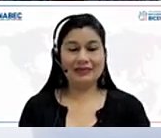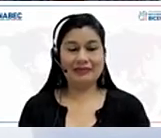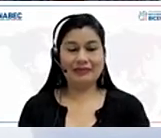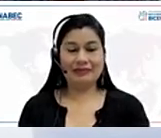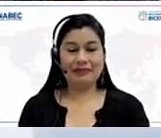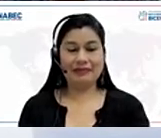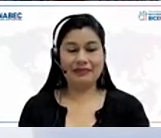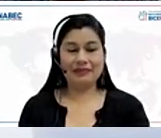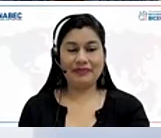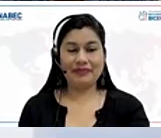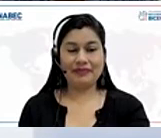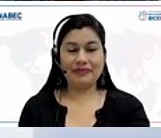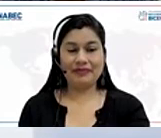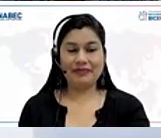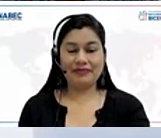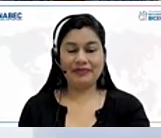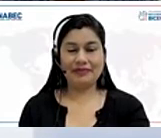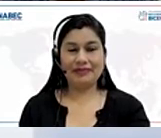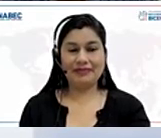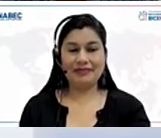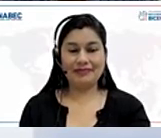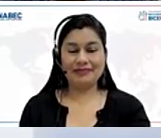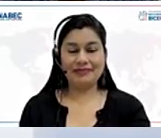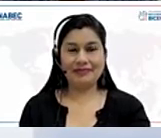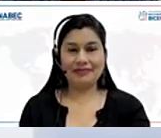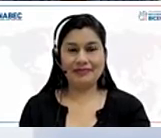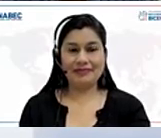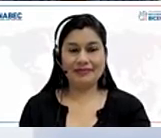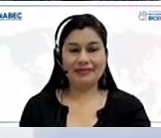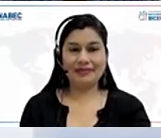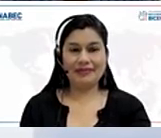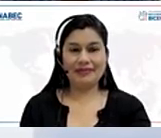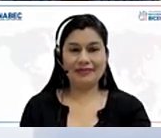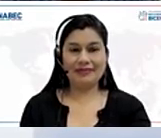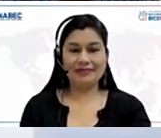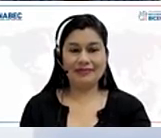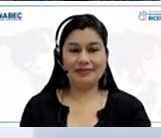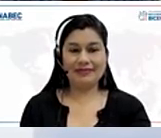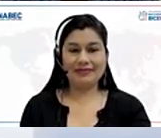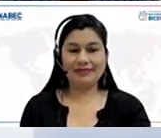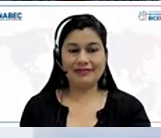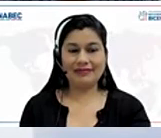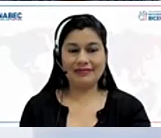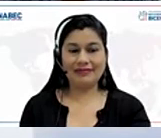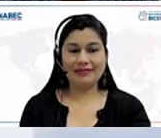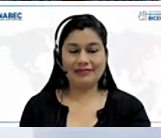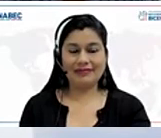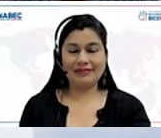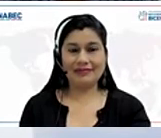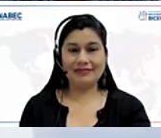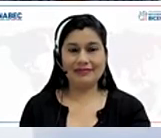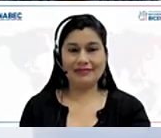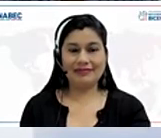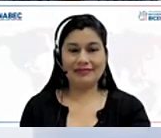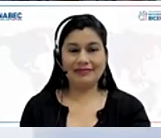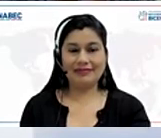facilidades a los estudiantes para que puedan aprender japonés estando allá. Pero para todo lo que es la postulación, tanto con la beca